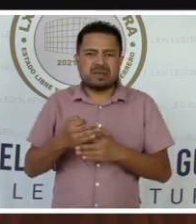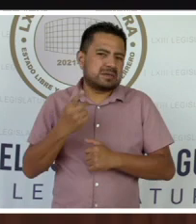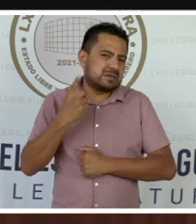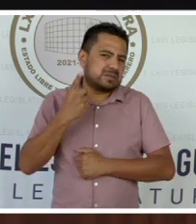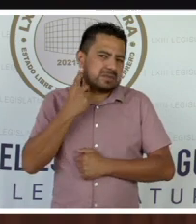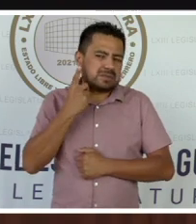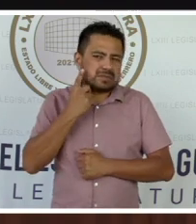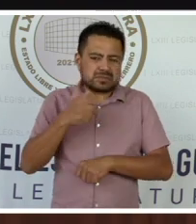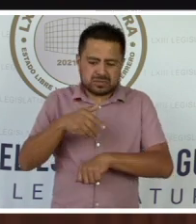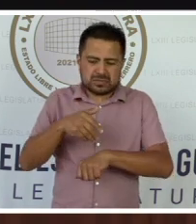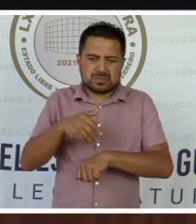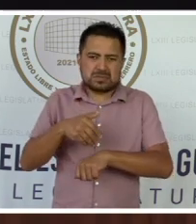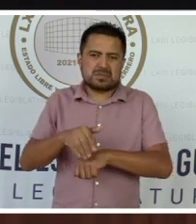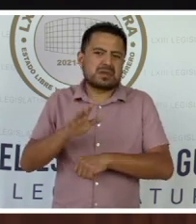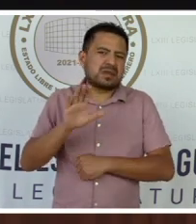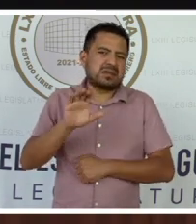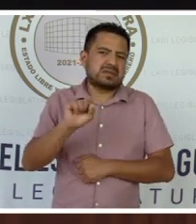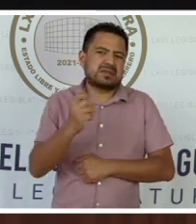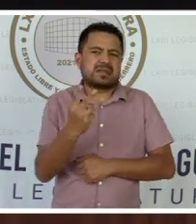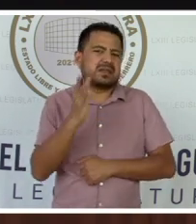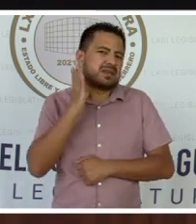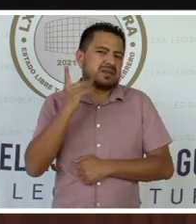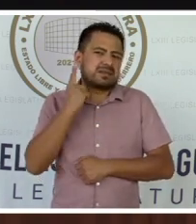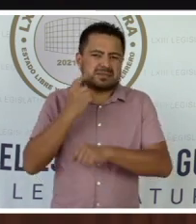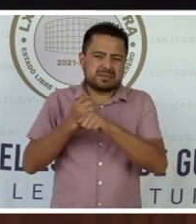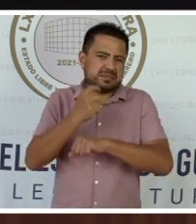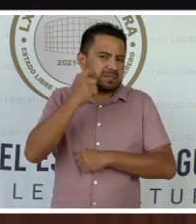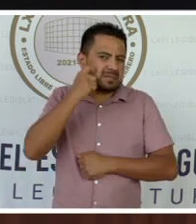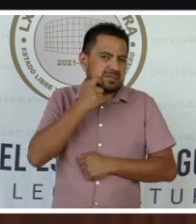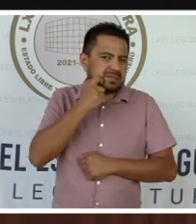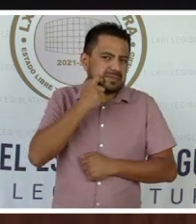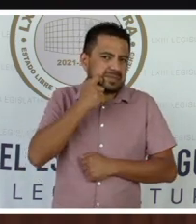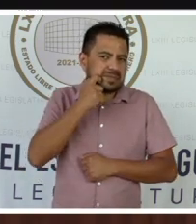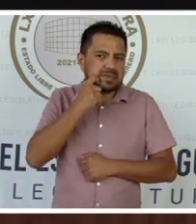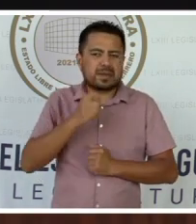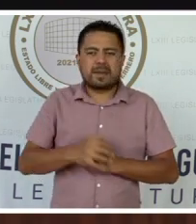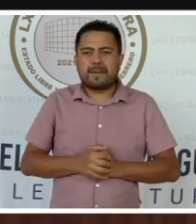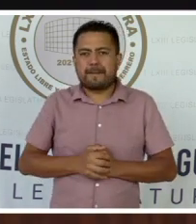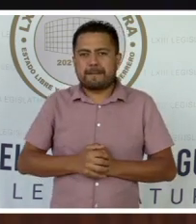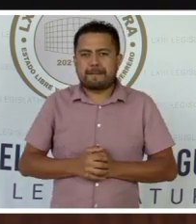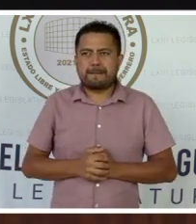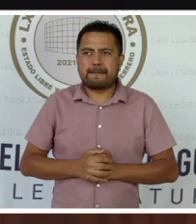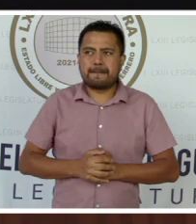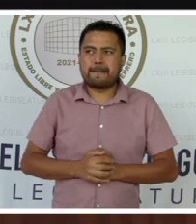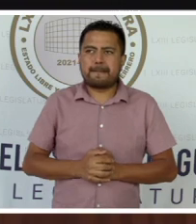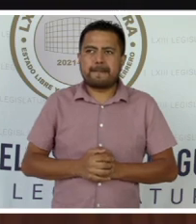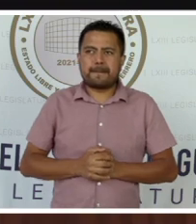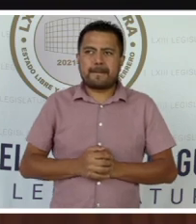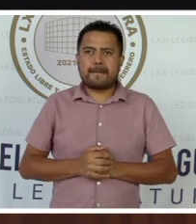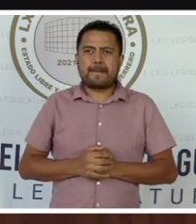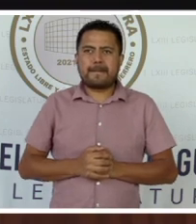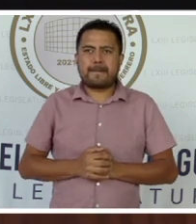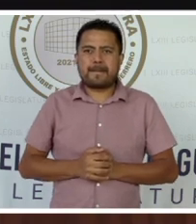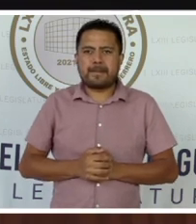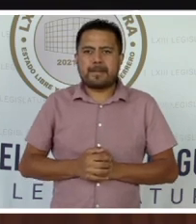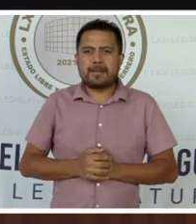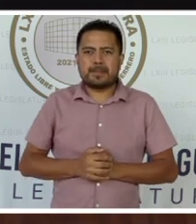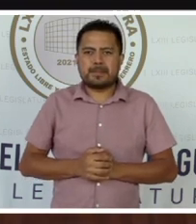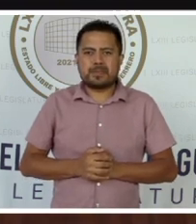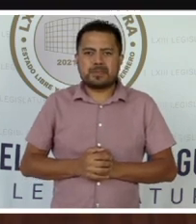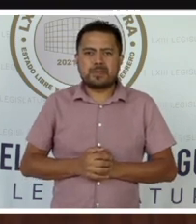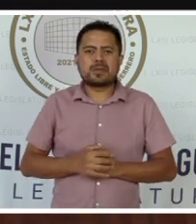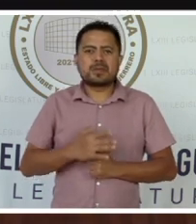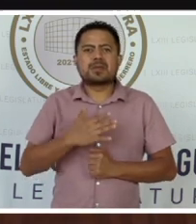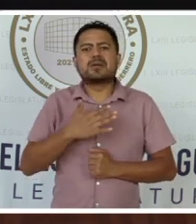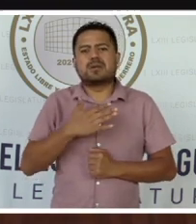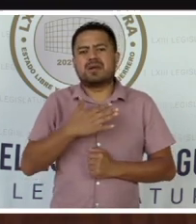de la sexagésima tercera legislatura del congreso del estado libre y soberano de Guerrero en